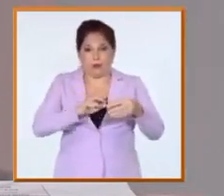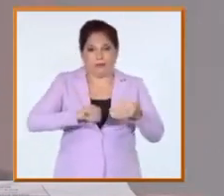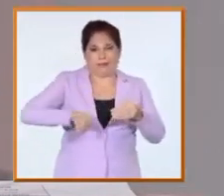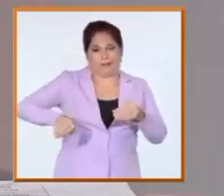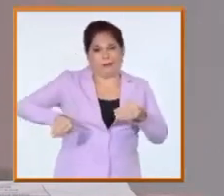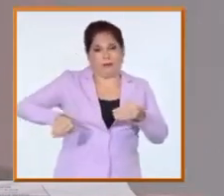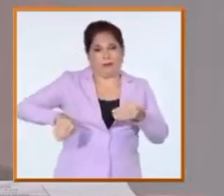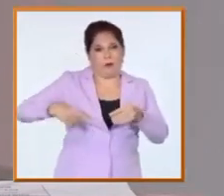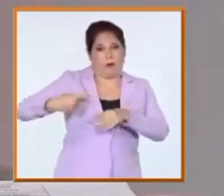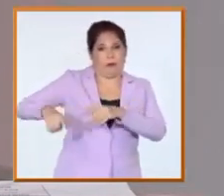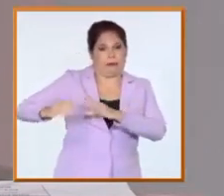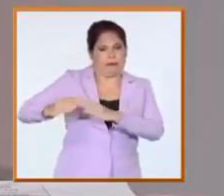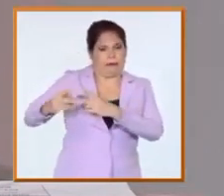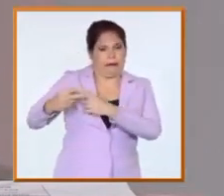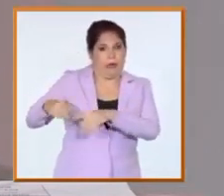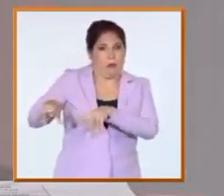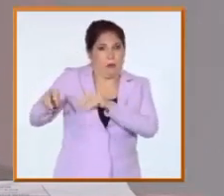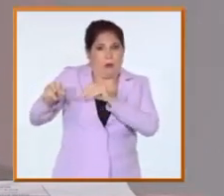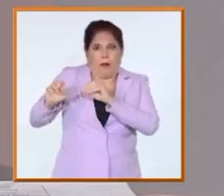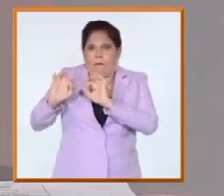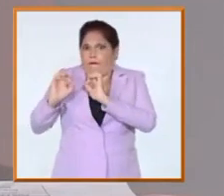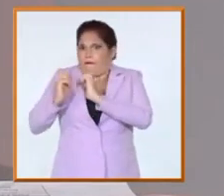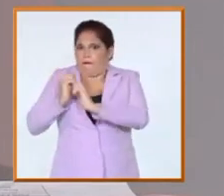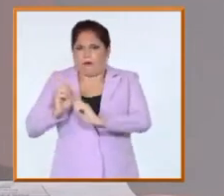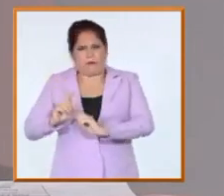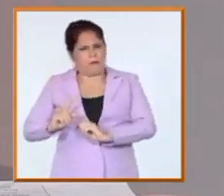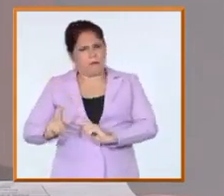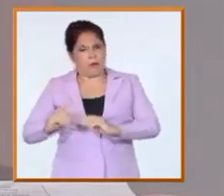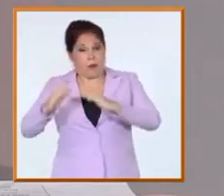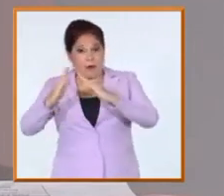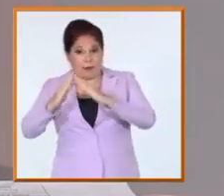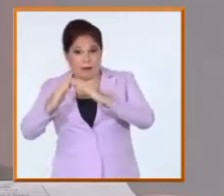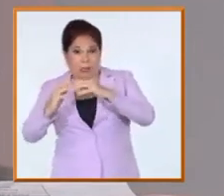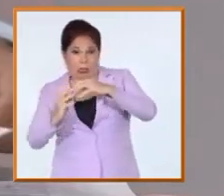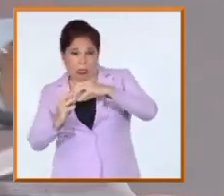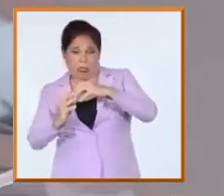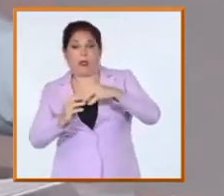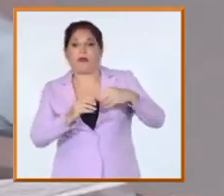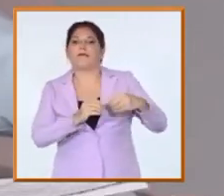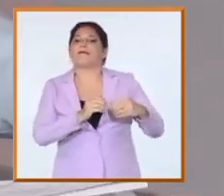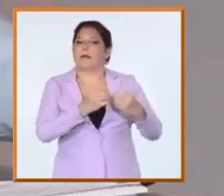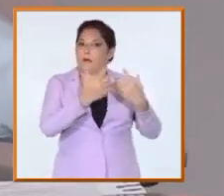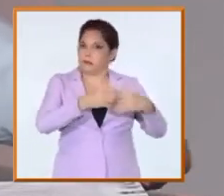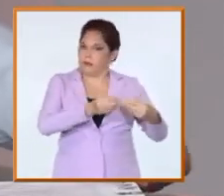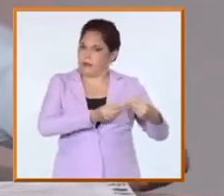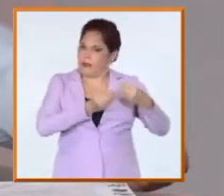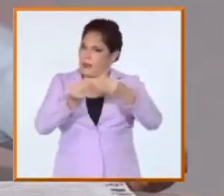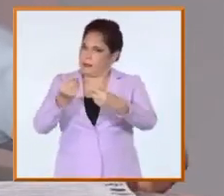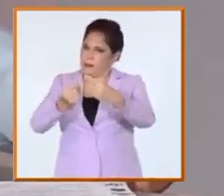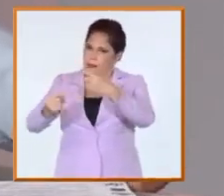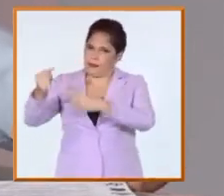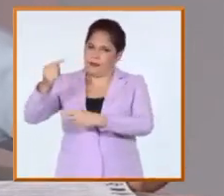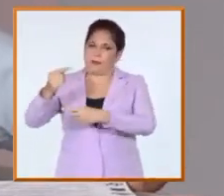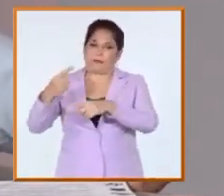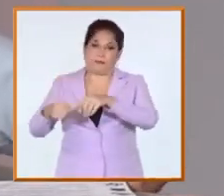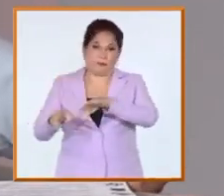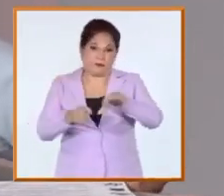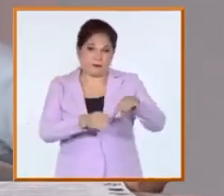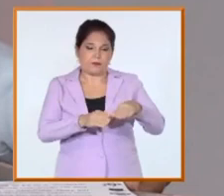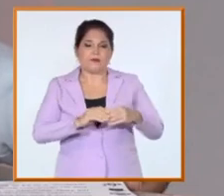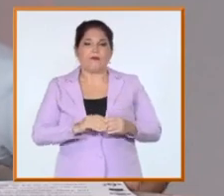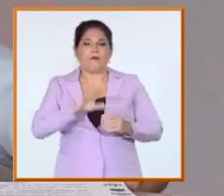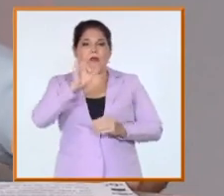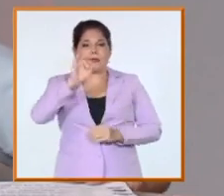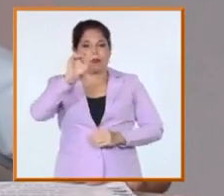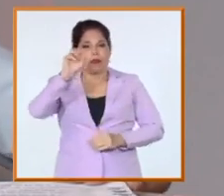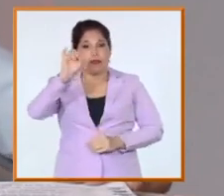en este en este sentido ahora el por su ubicación geográfica nosotros tenemos el 76%